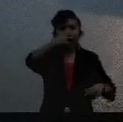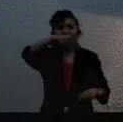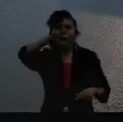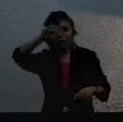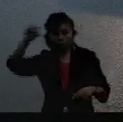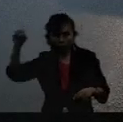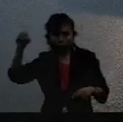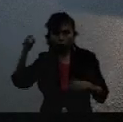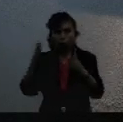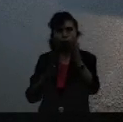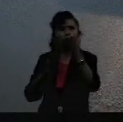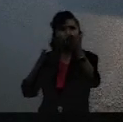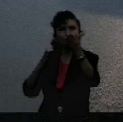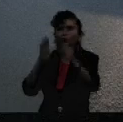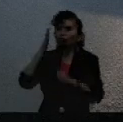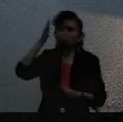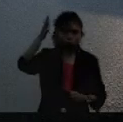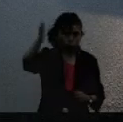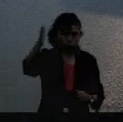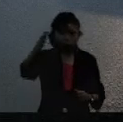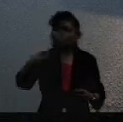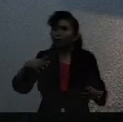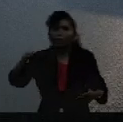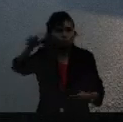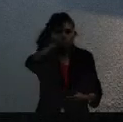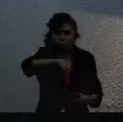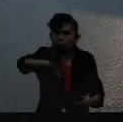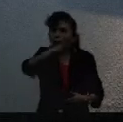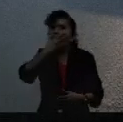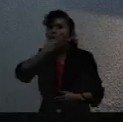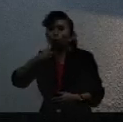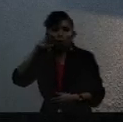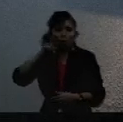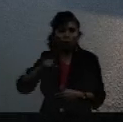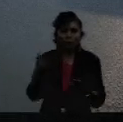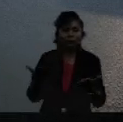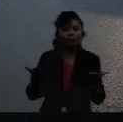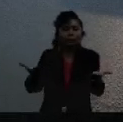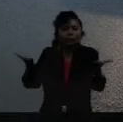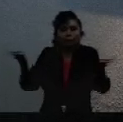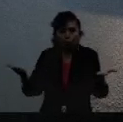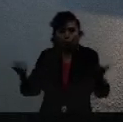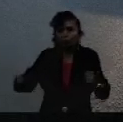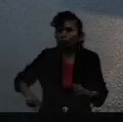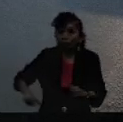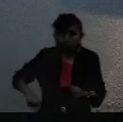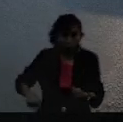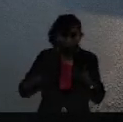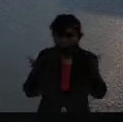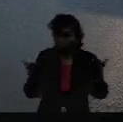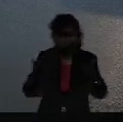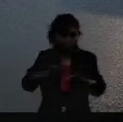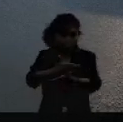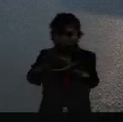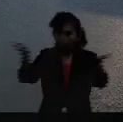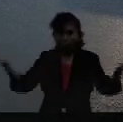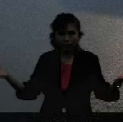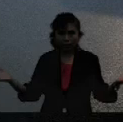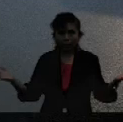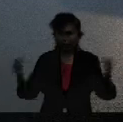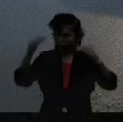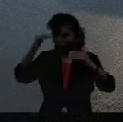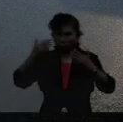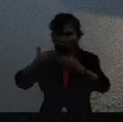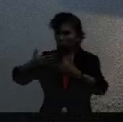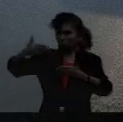ro hacia el mañana que todas y todos merecemos en esta nueva forma de gobernar nadie absolutamente nadie se